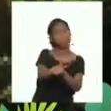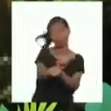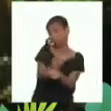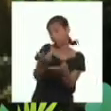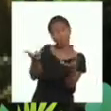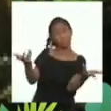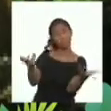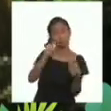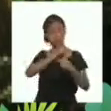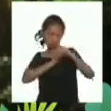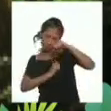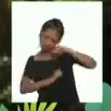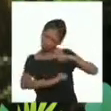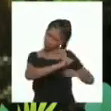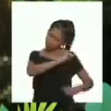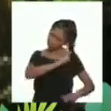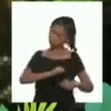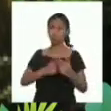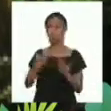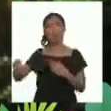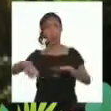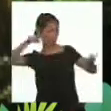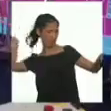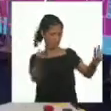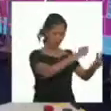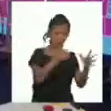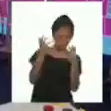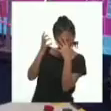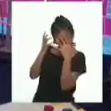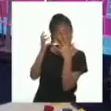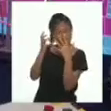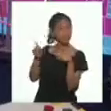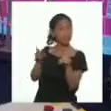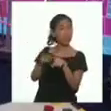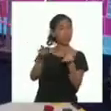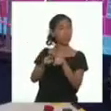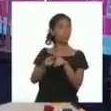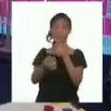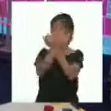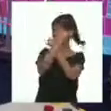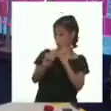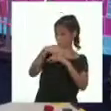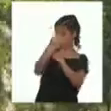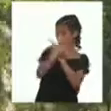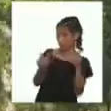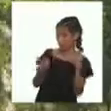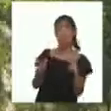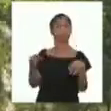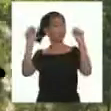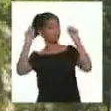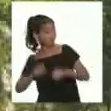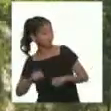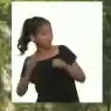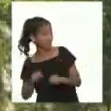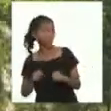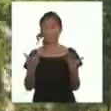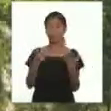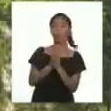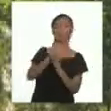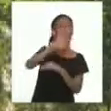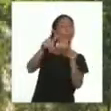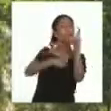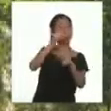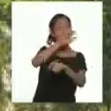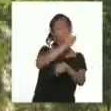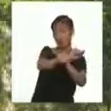esclavizadas y sufrían muchos abusos. ¿En la época de la independencia fue que lograron liberarse? Así es. A